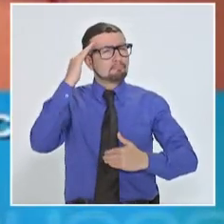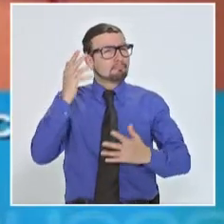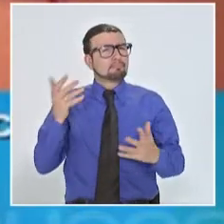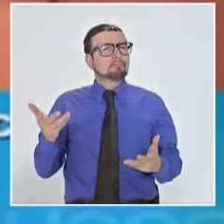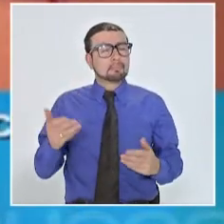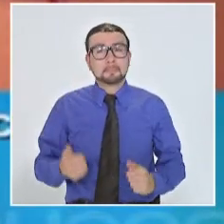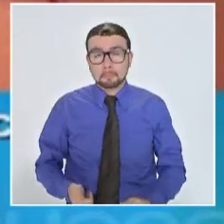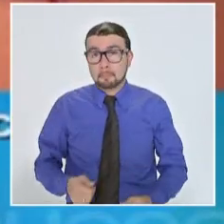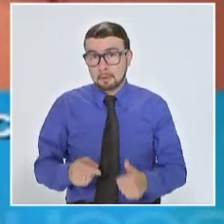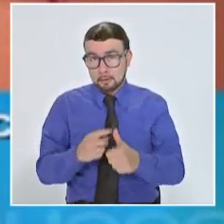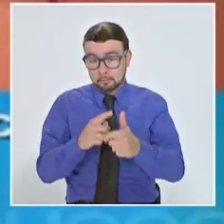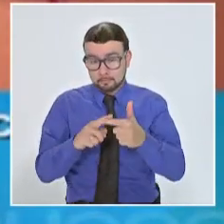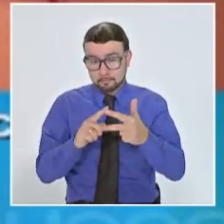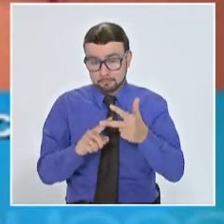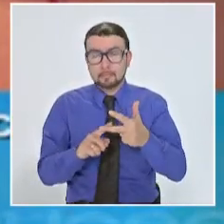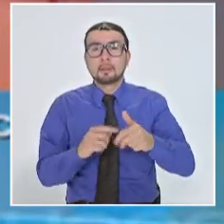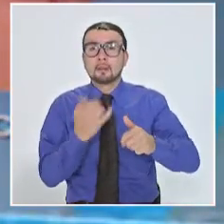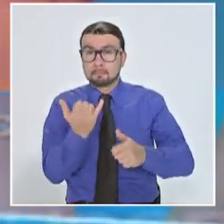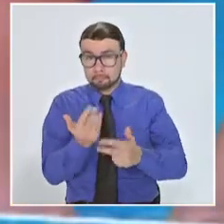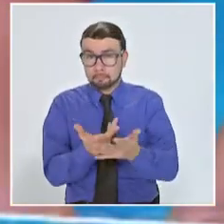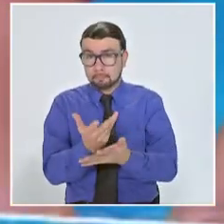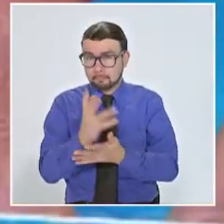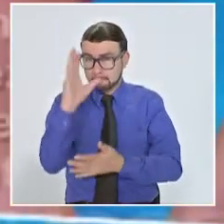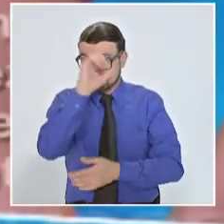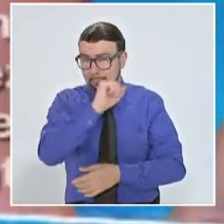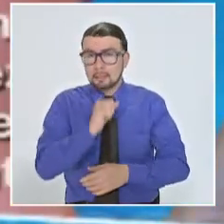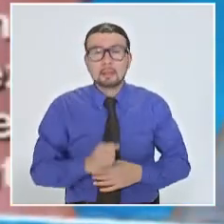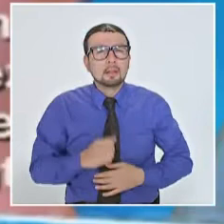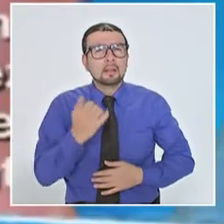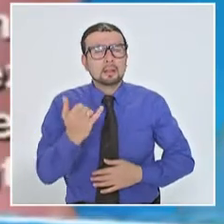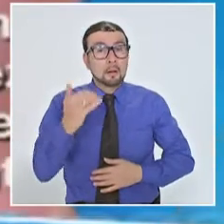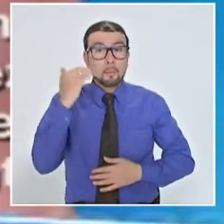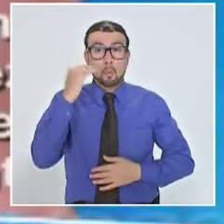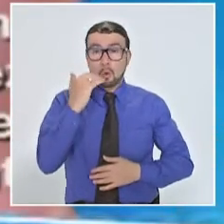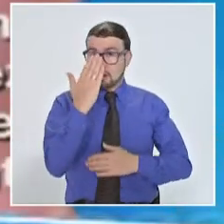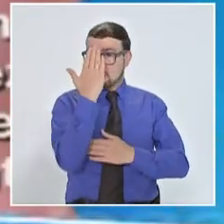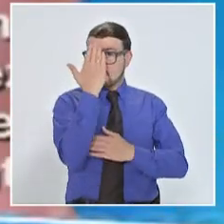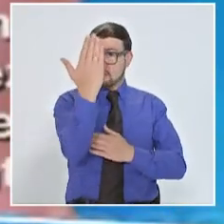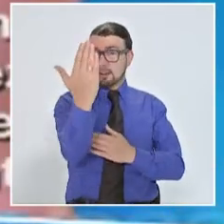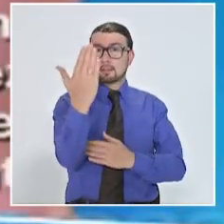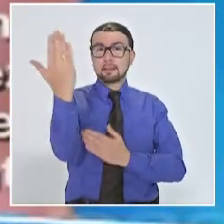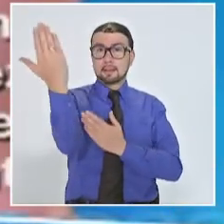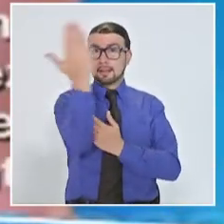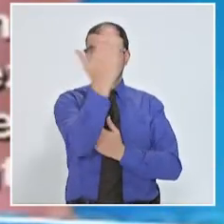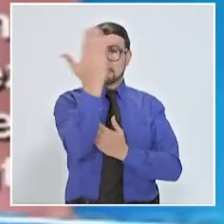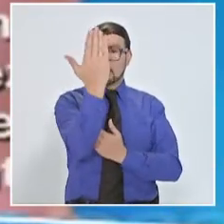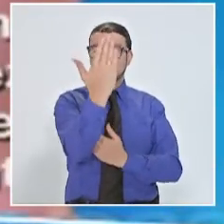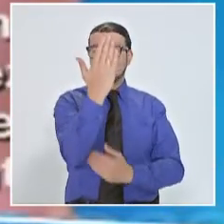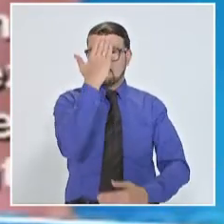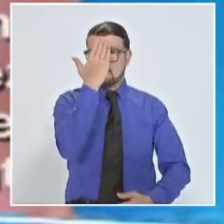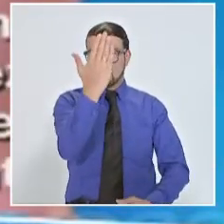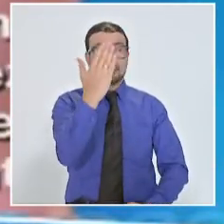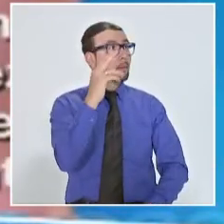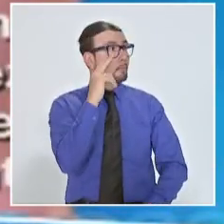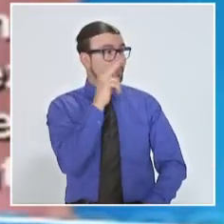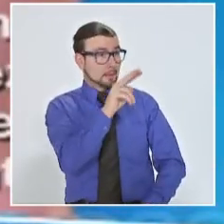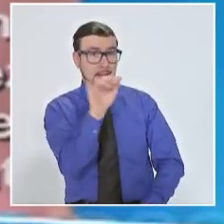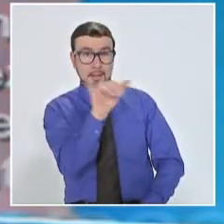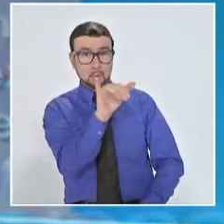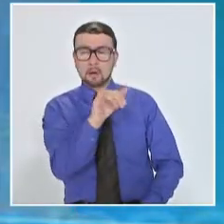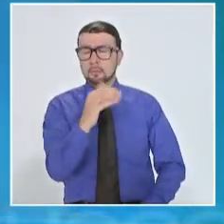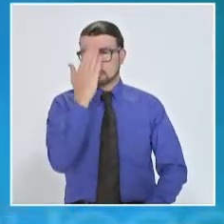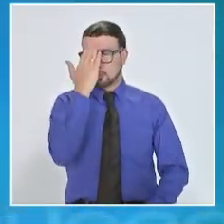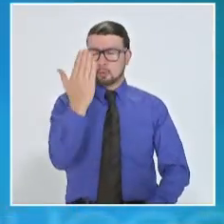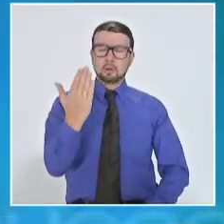que son 3 pasos. 1, la mujer se mira frente al espejo, como lo podemos observar acá. ¿Qué debe observar